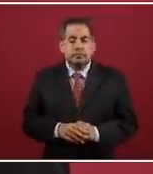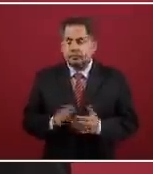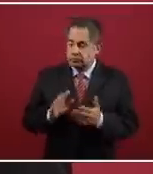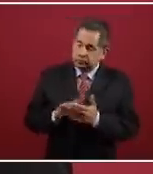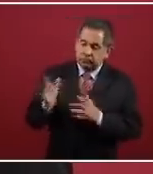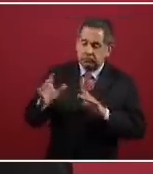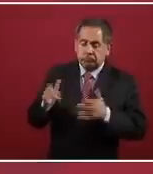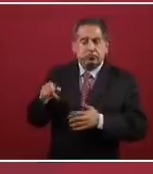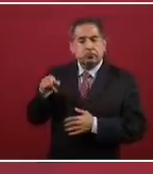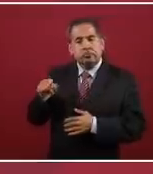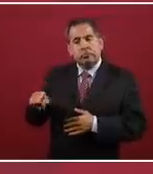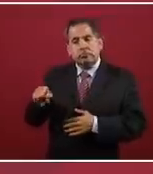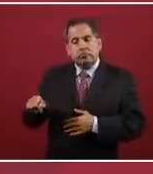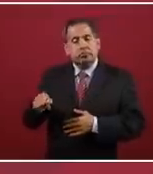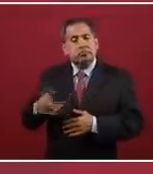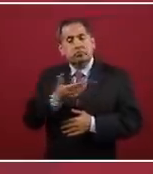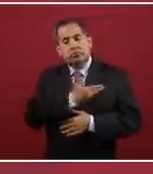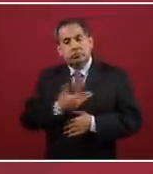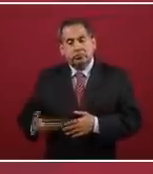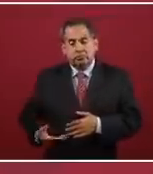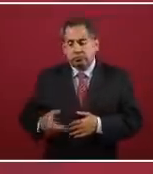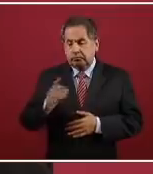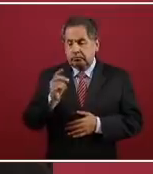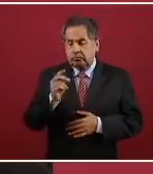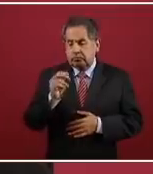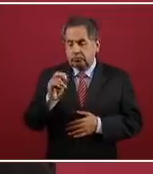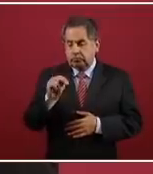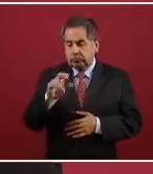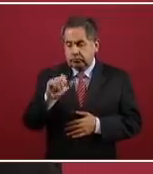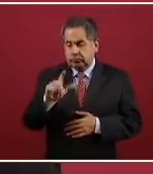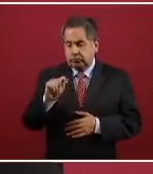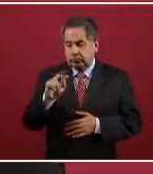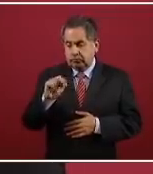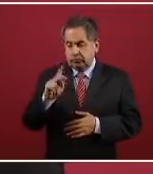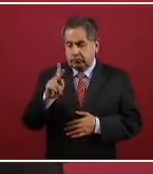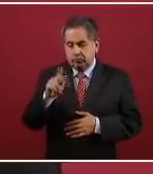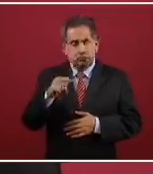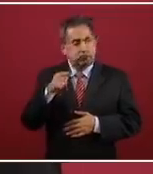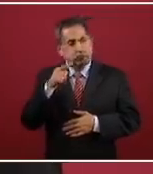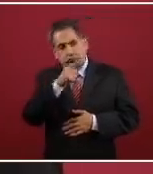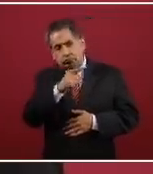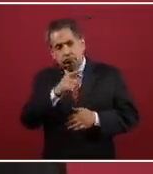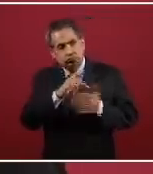agradecerle al presidente Donald Trump por su